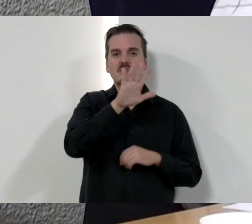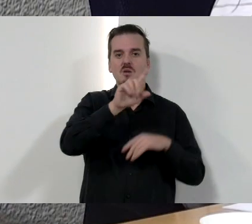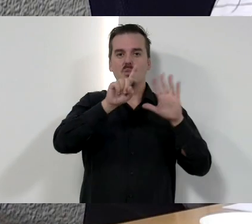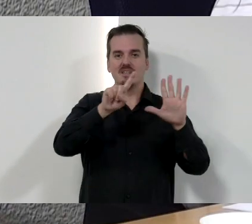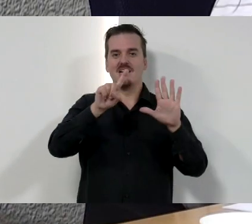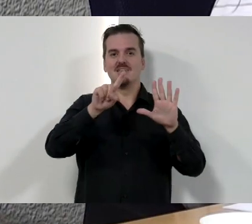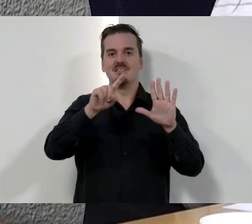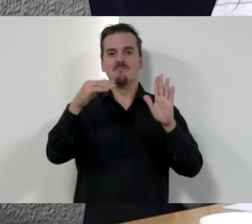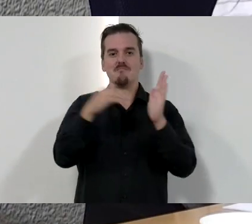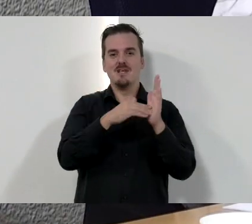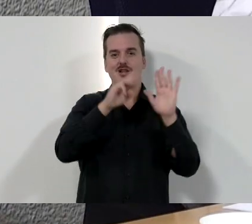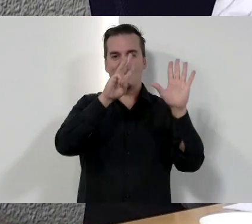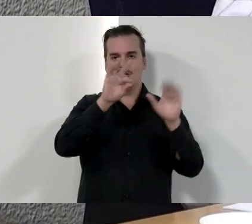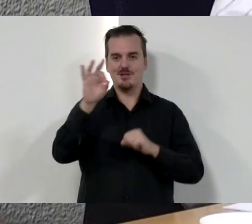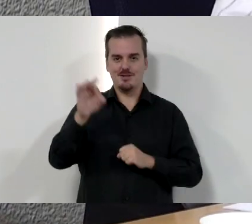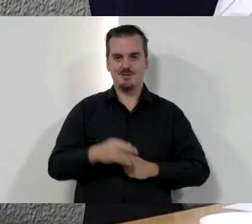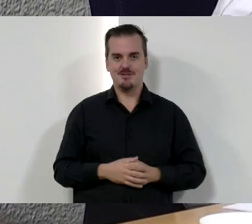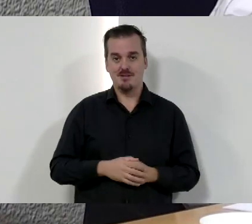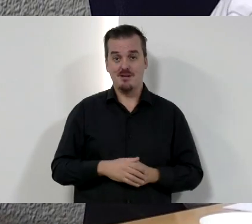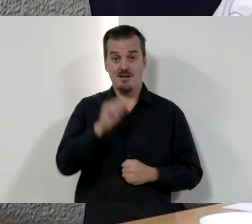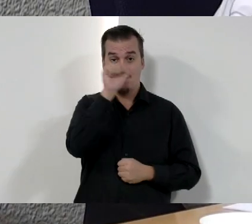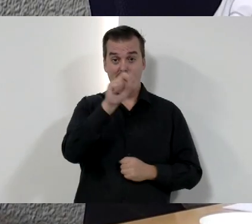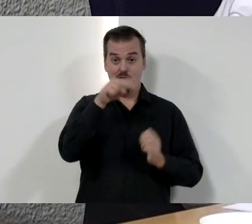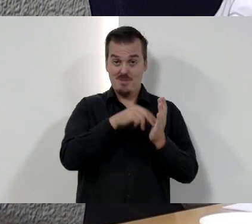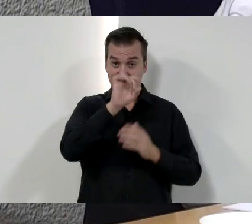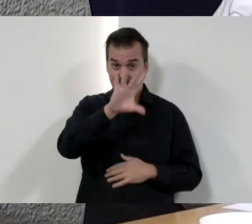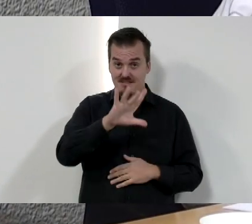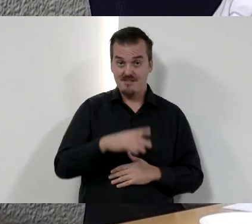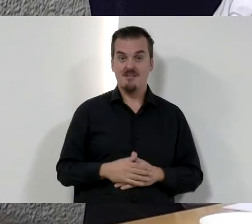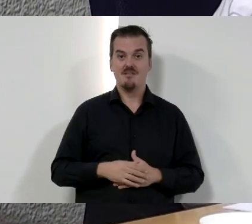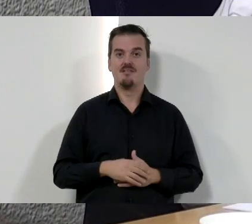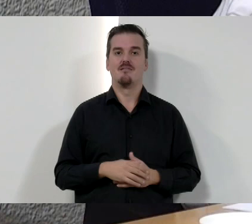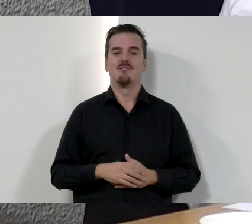56.800. Y el año 2015